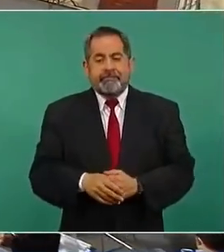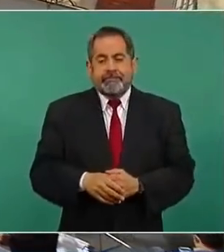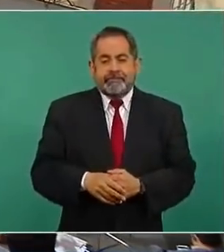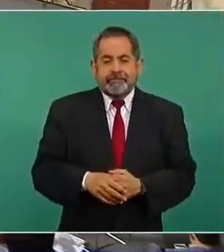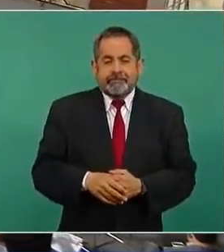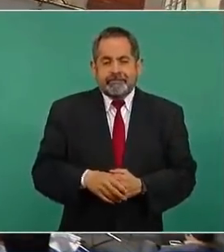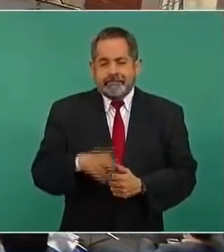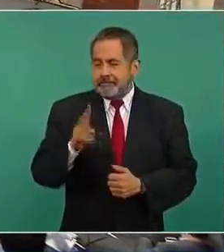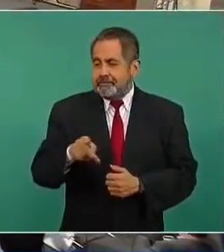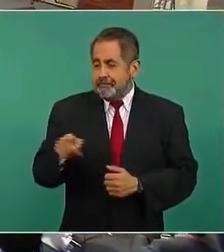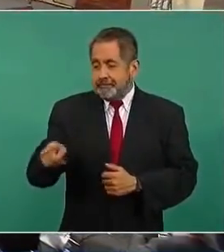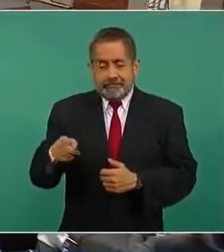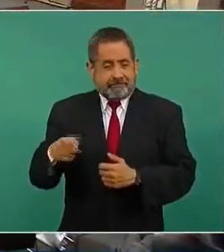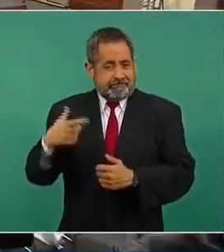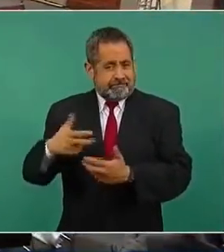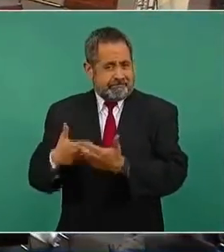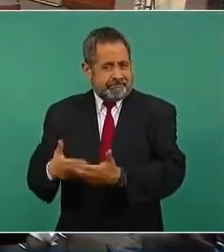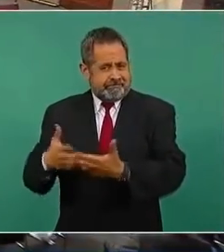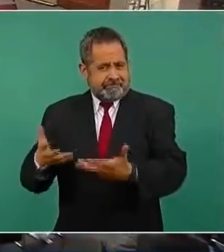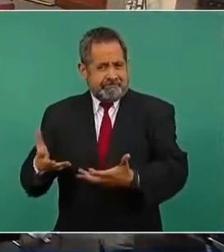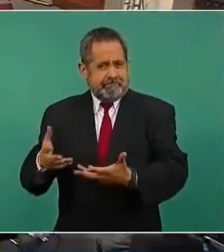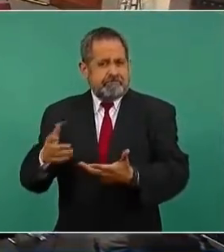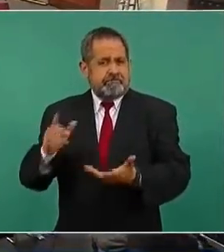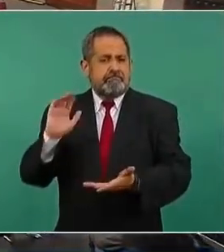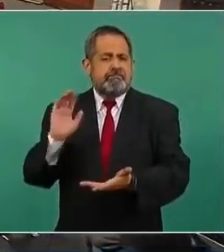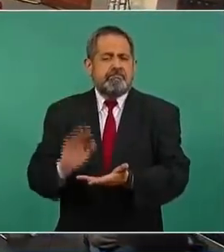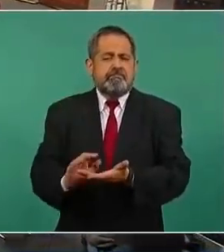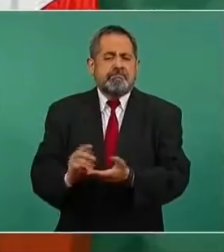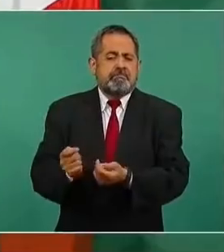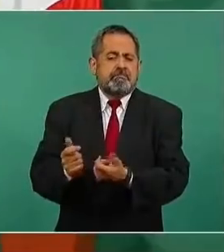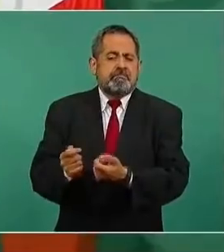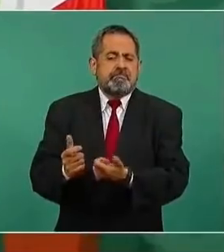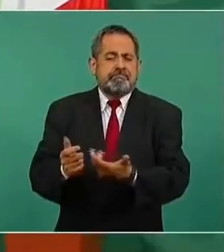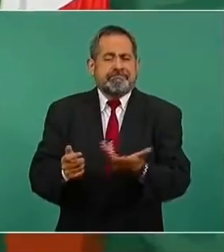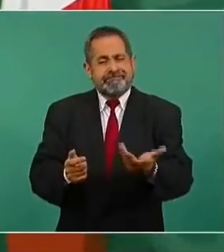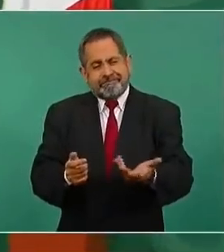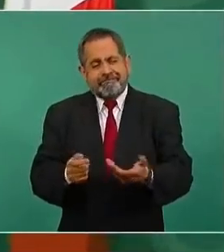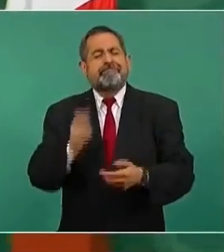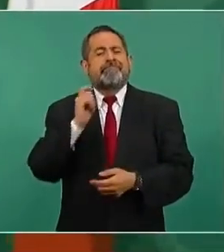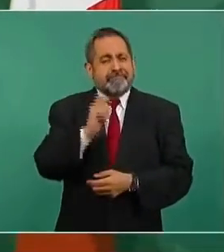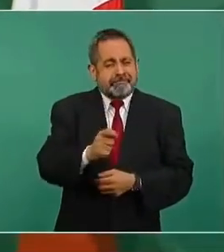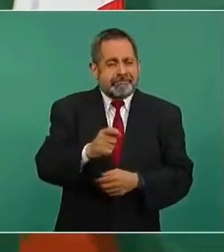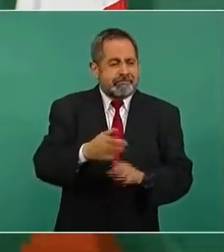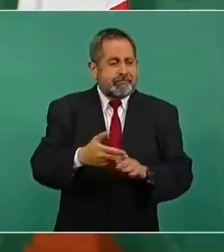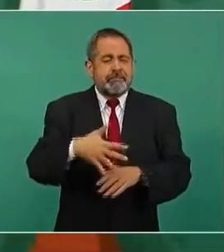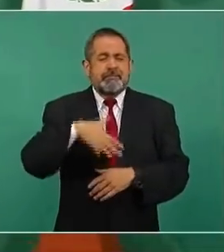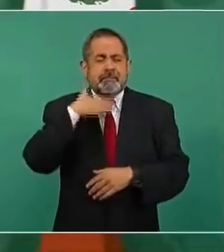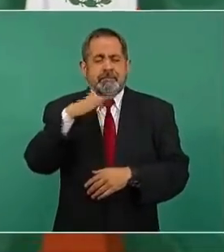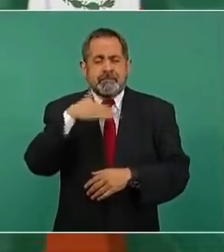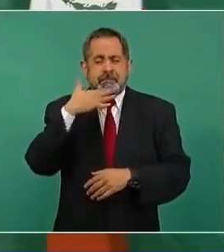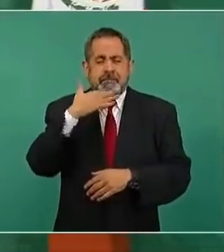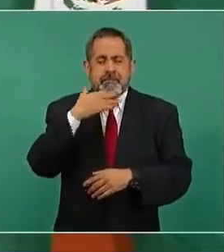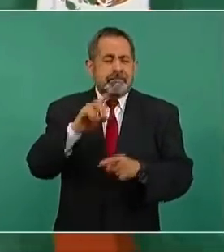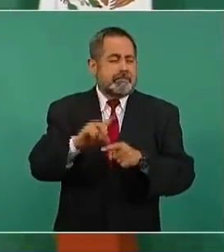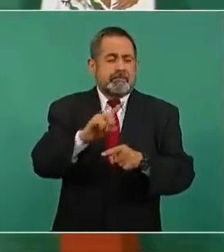ya era muy poco lo que quedaba. O sea que esto de la corrupción